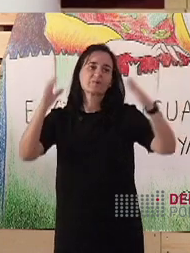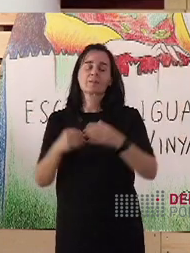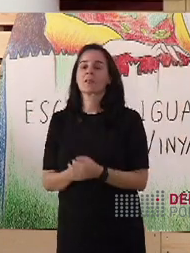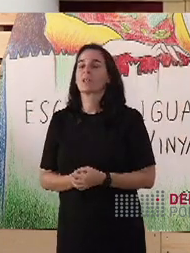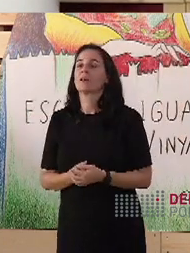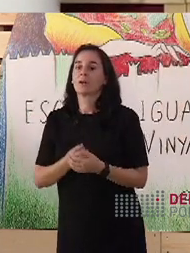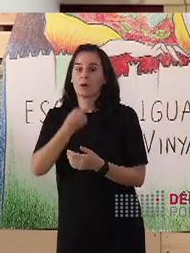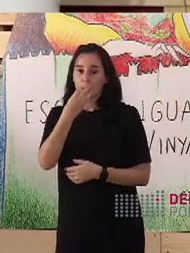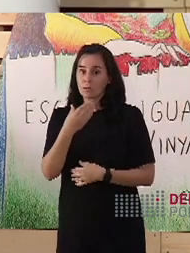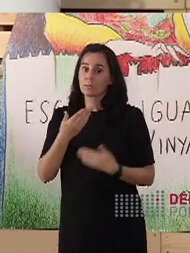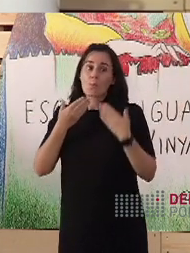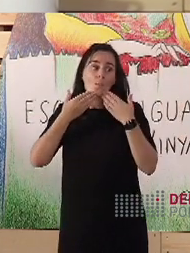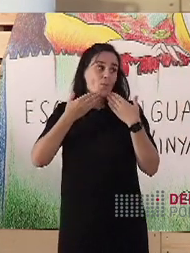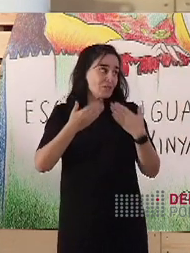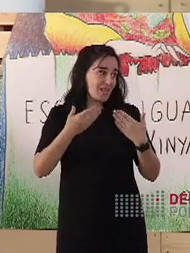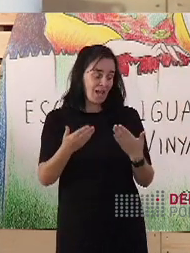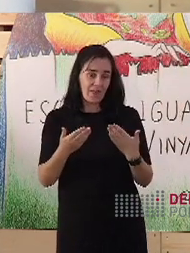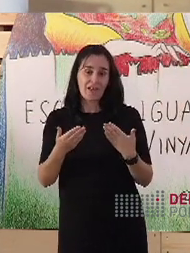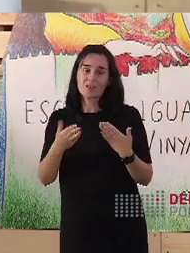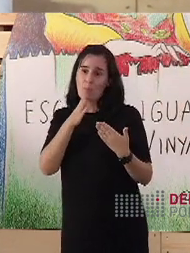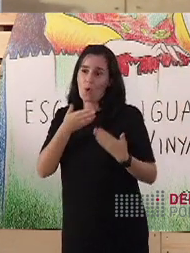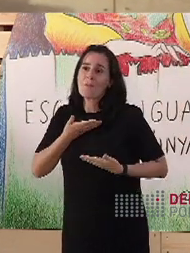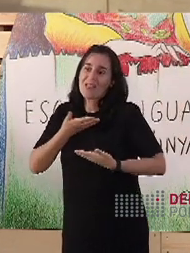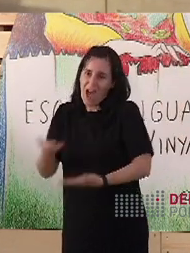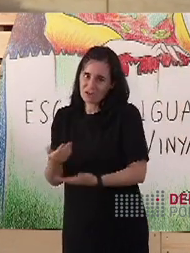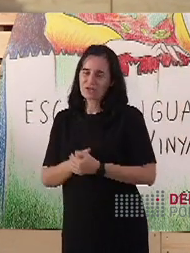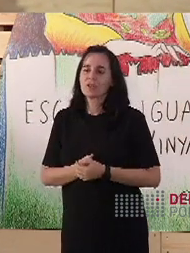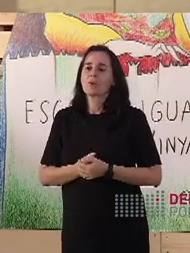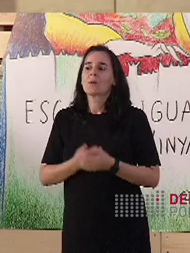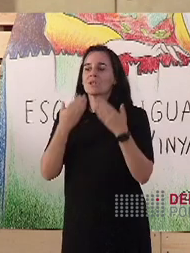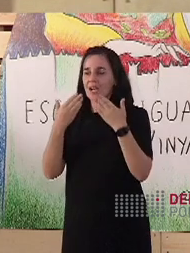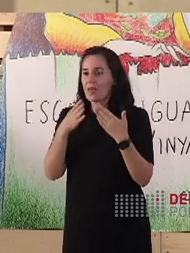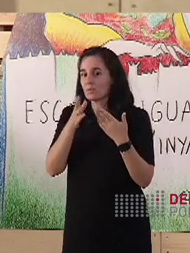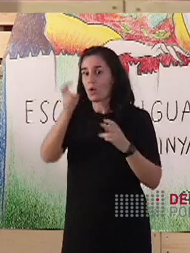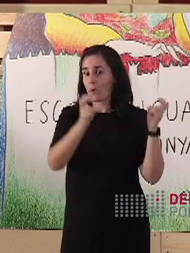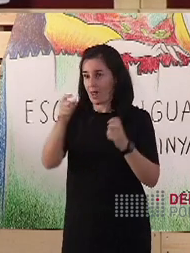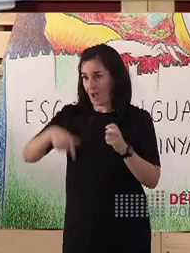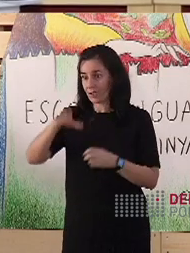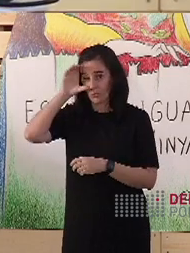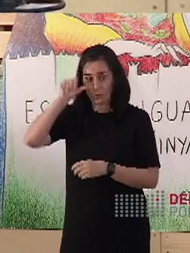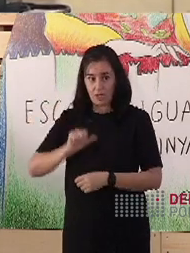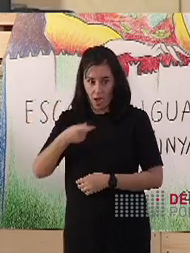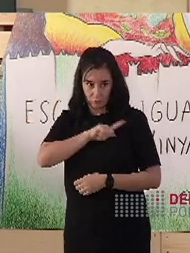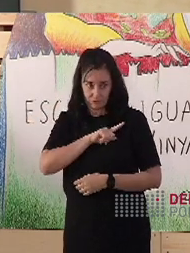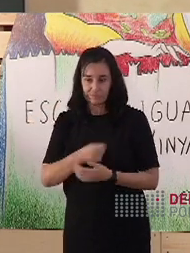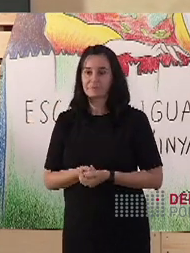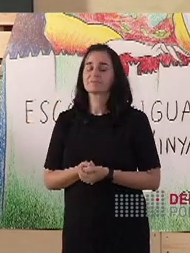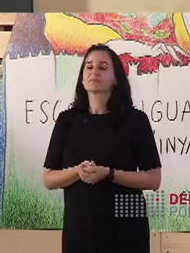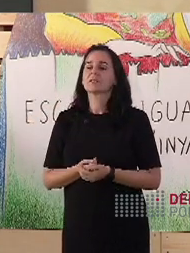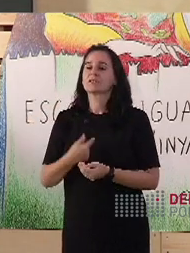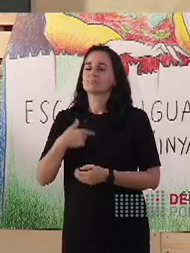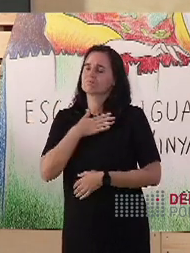Bueno, muchísimas gracias por invitarnos, muchísimas gracias por haber venido a escucharnos y es un